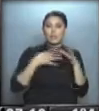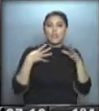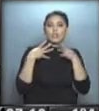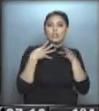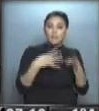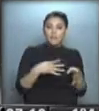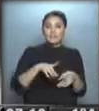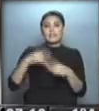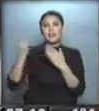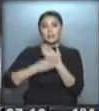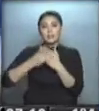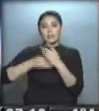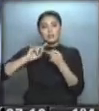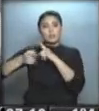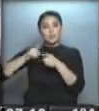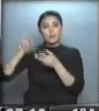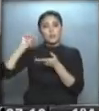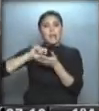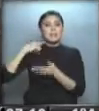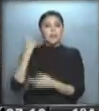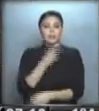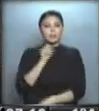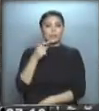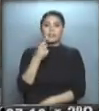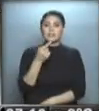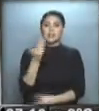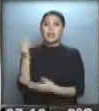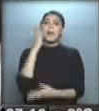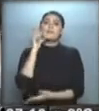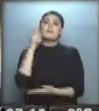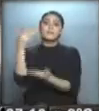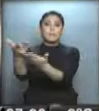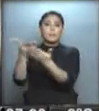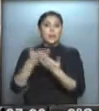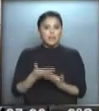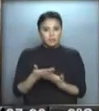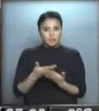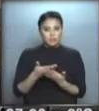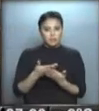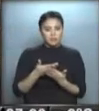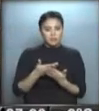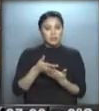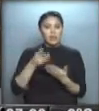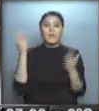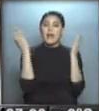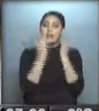ministerio de exterior de españa han confirmado haber recibido la petición del reino unido- para recalar